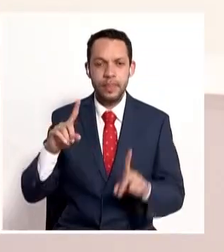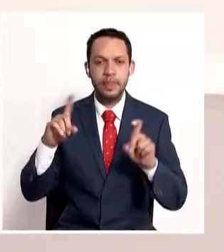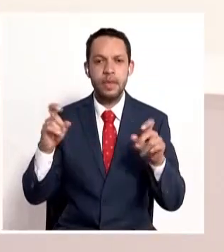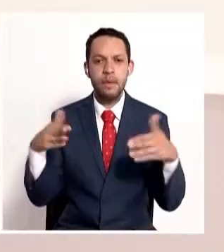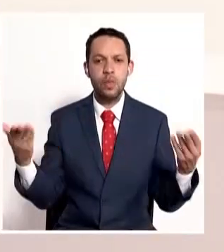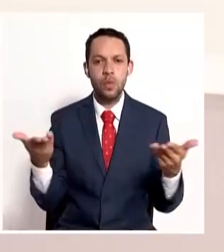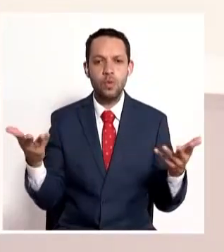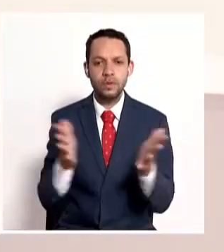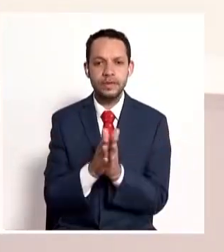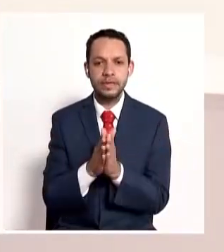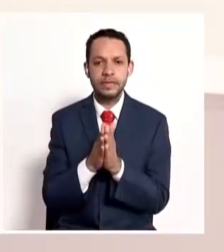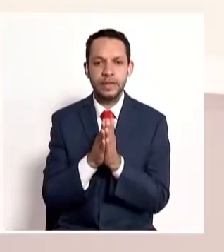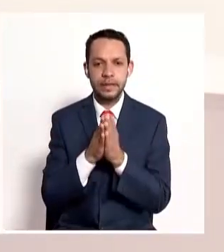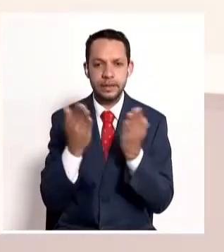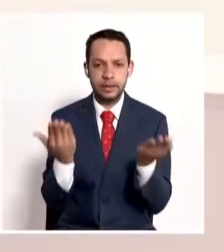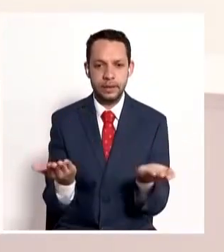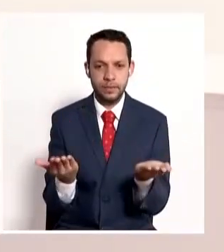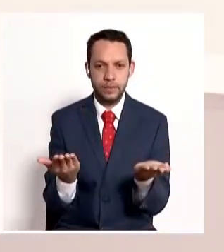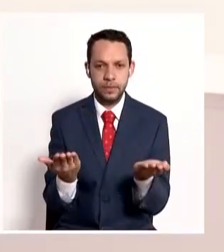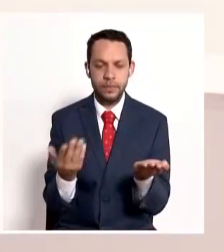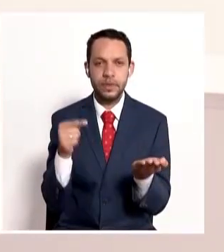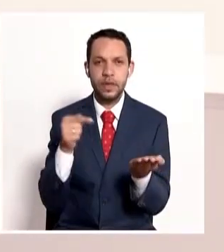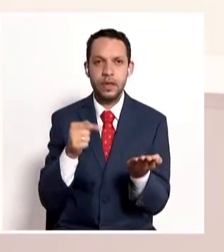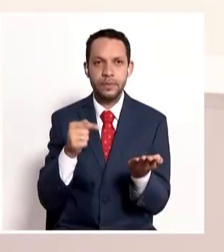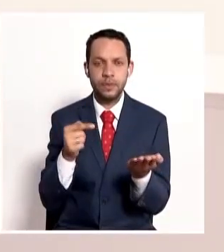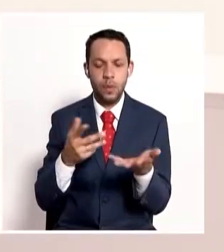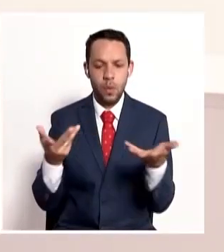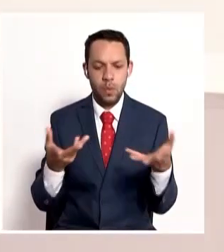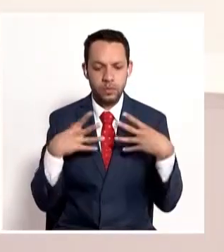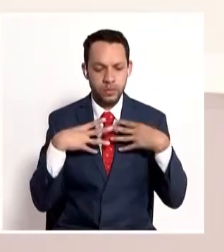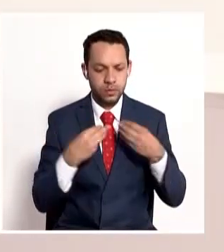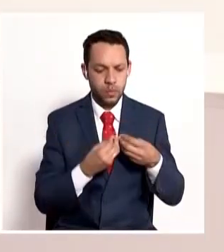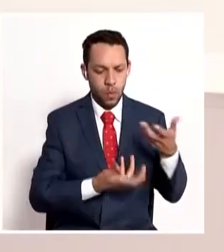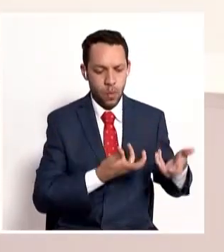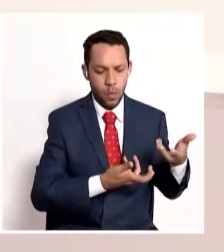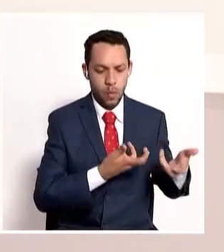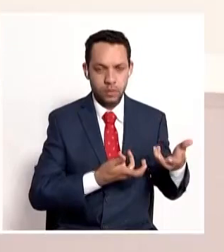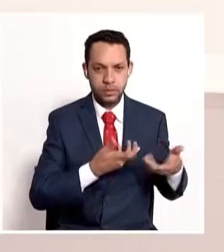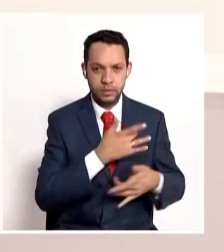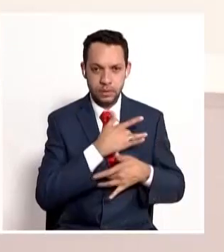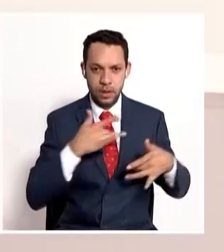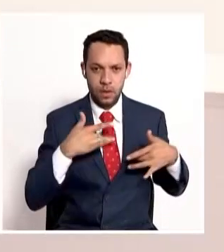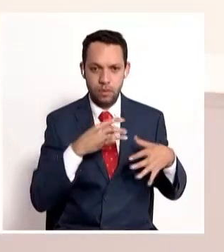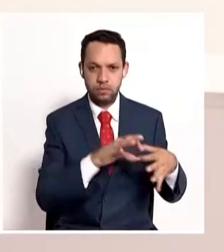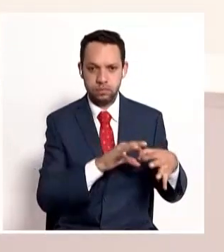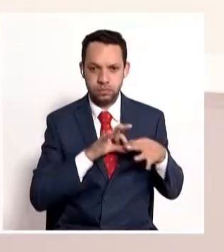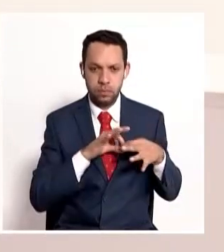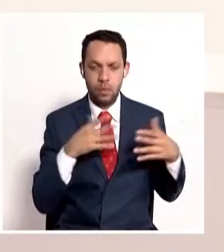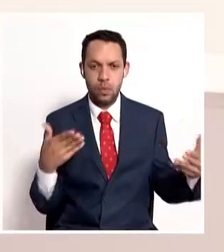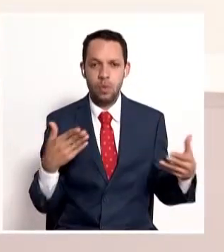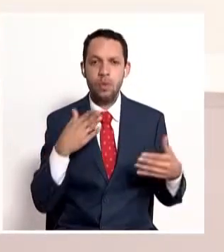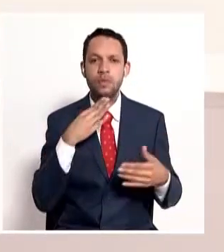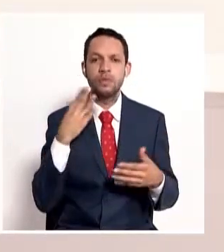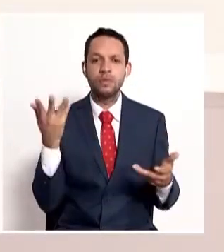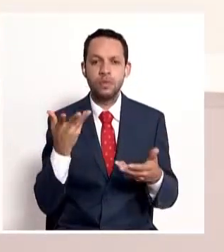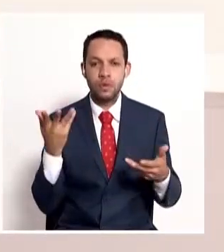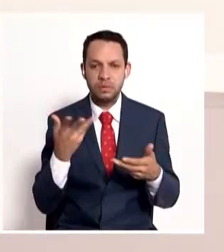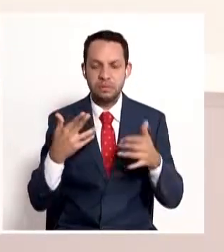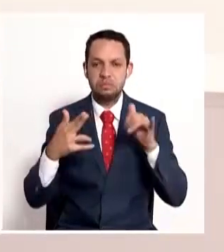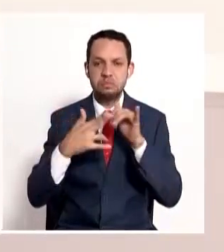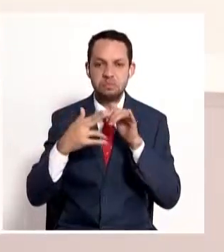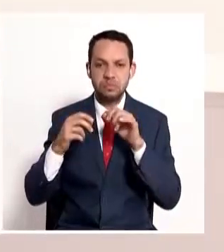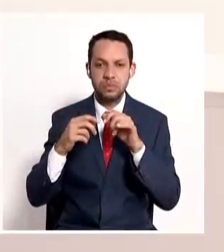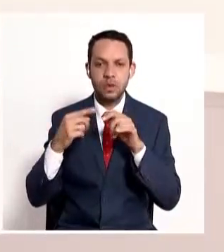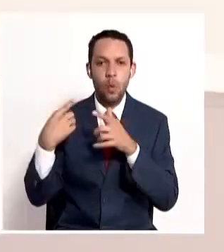este libro recuerden que este libro de cómo hacer de la cuestión a la farmacia y la acción enfermedad más frecuente usted lo consiguen también en amazon bueno total ya están